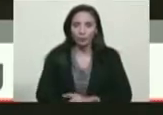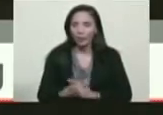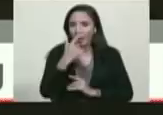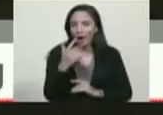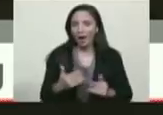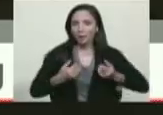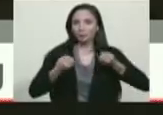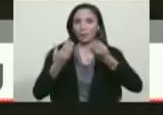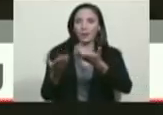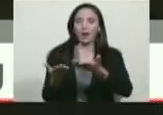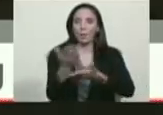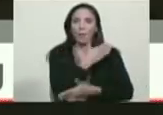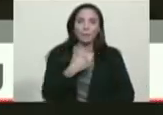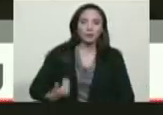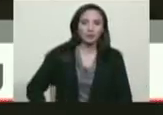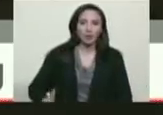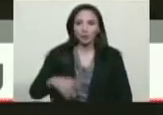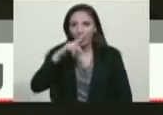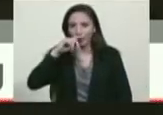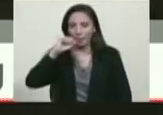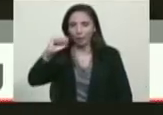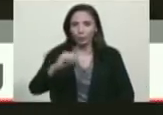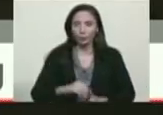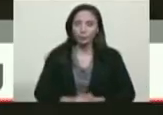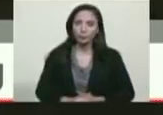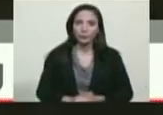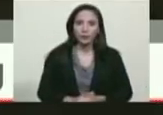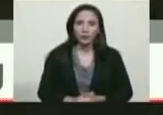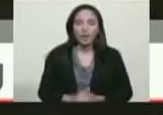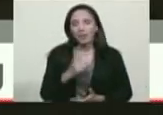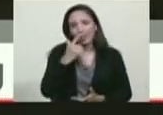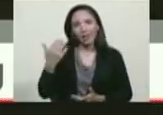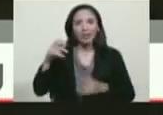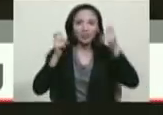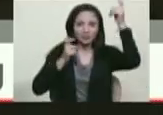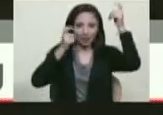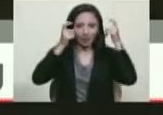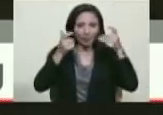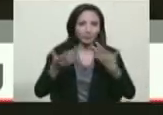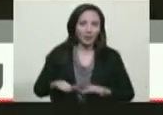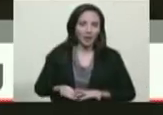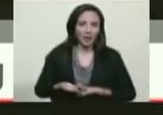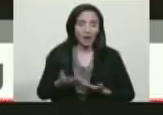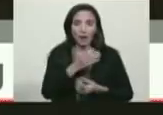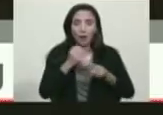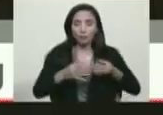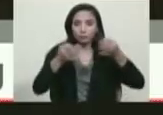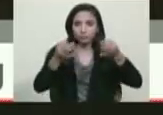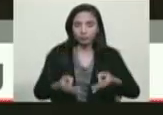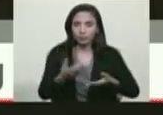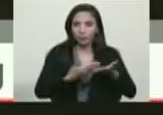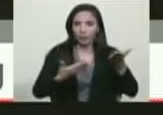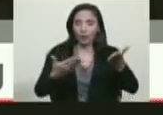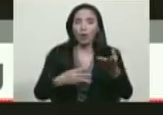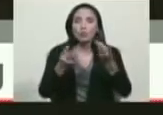de la República Bolivariana de Venezuela de entonces, Hugo Chávez Frías, publicado en la Gaceta Oficial número